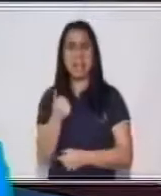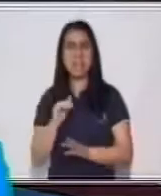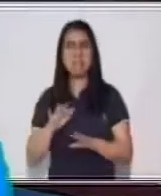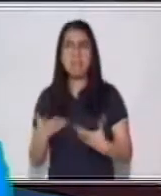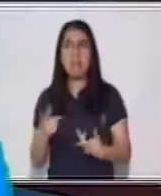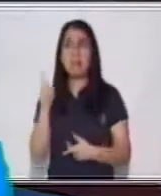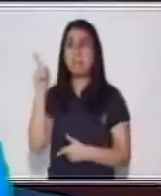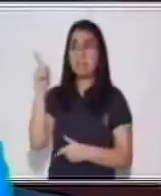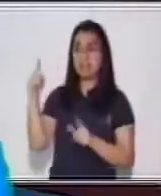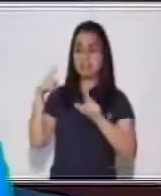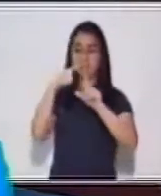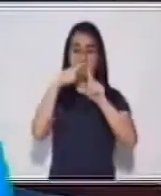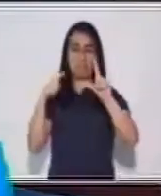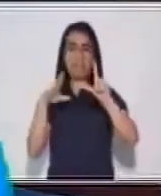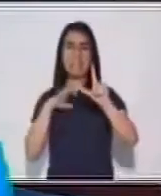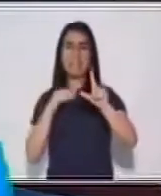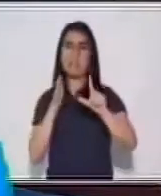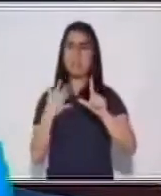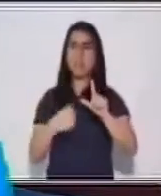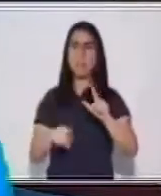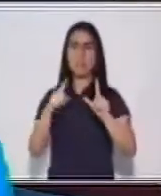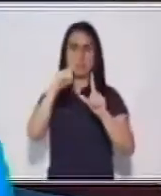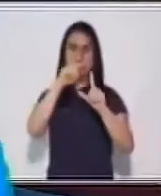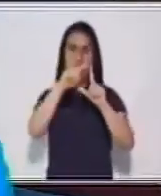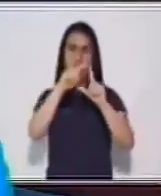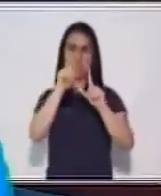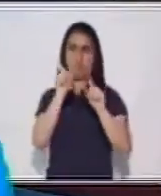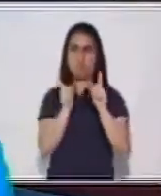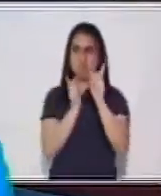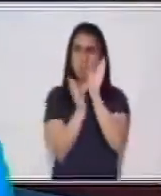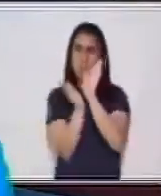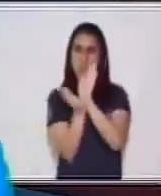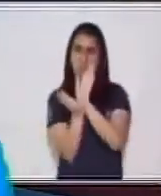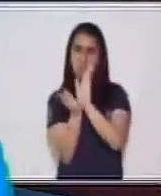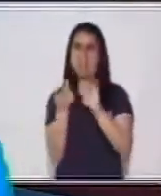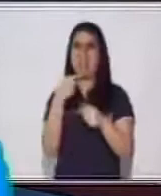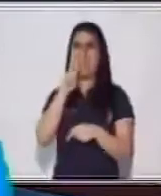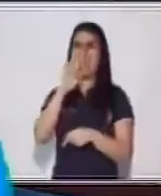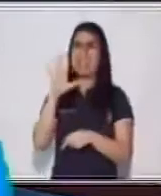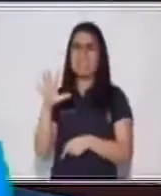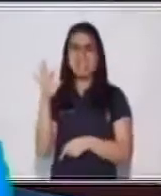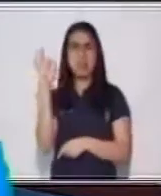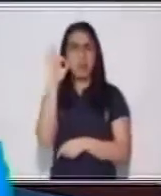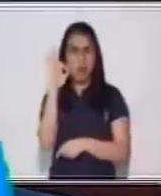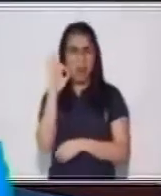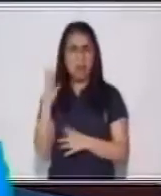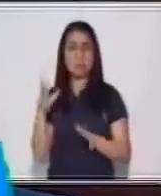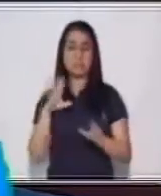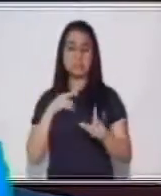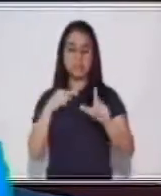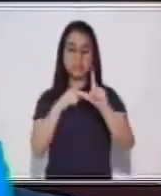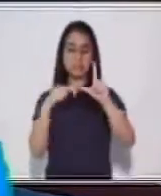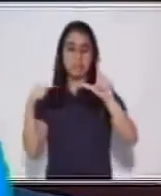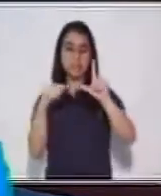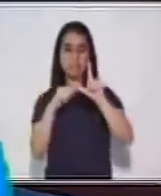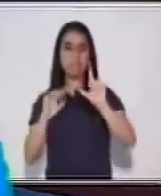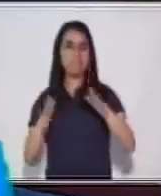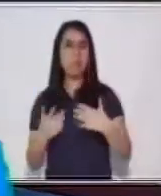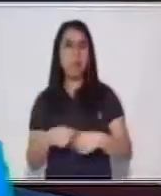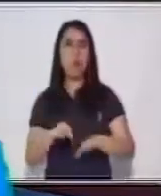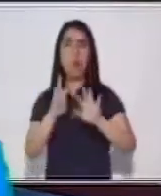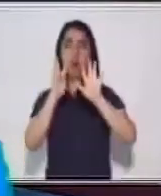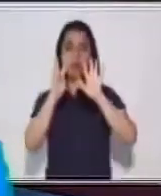ángulo de 25 grados y una base de tamaño 8. Ok. ¿Qué